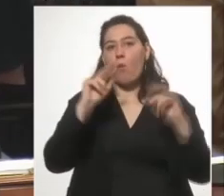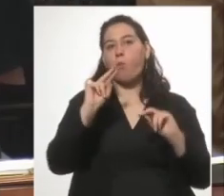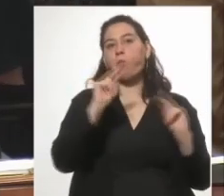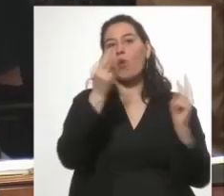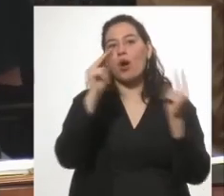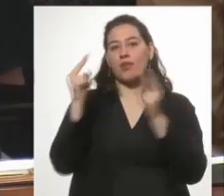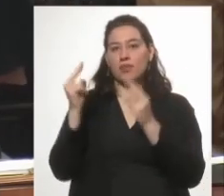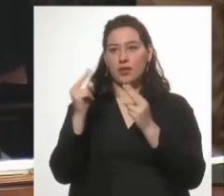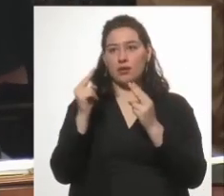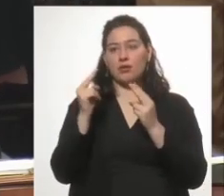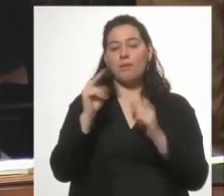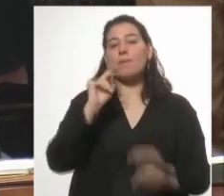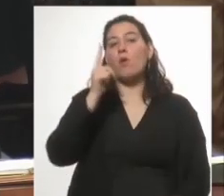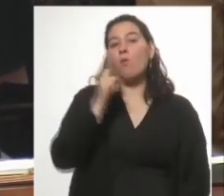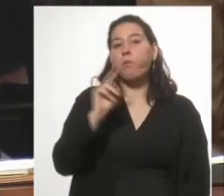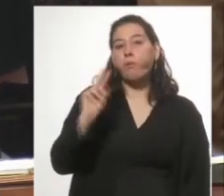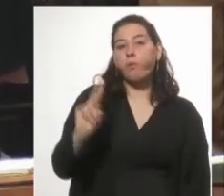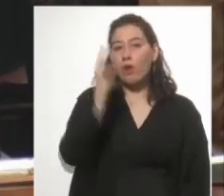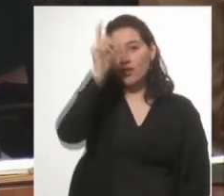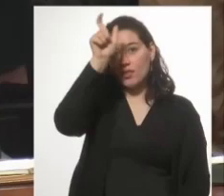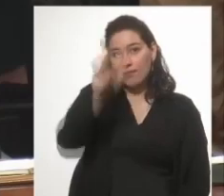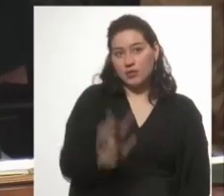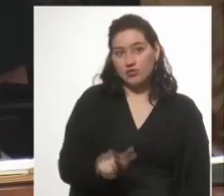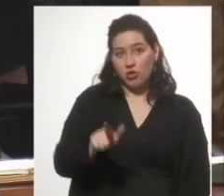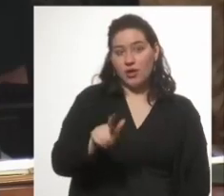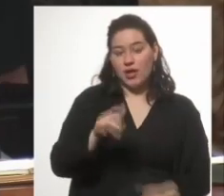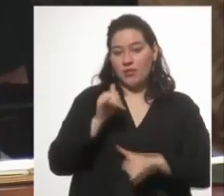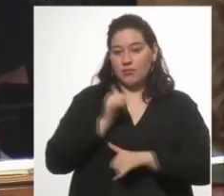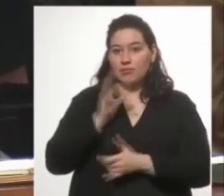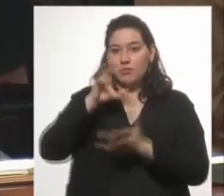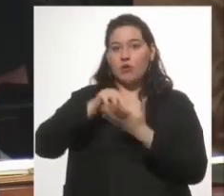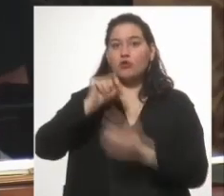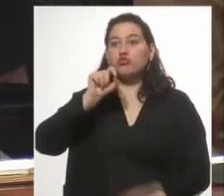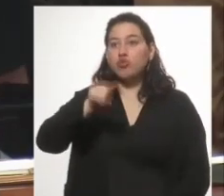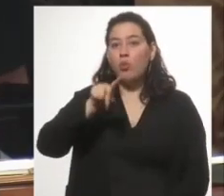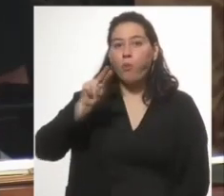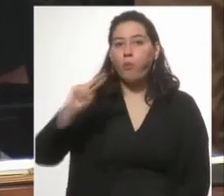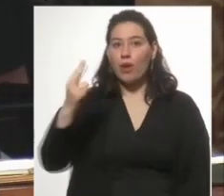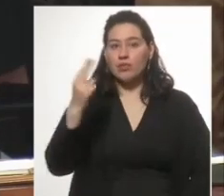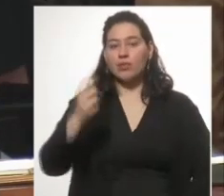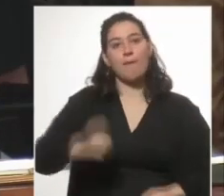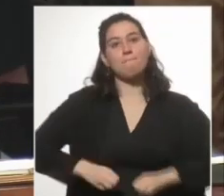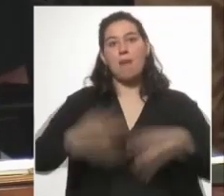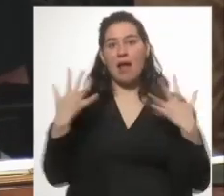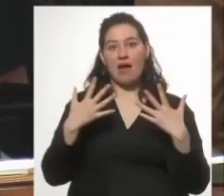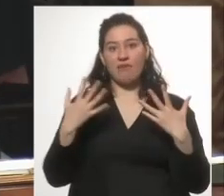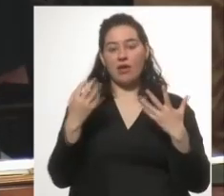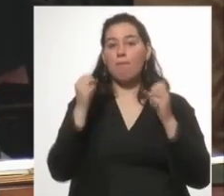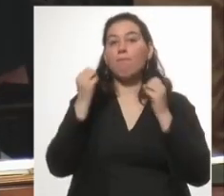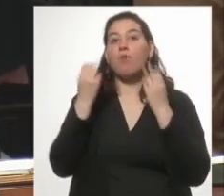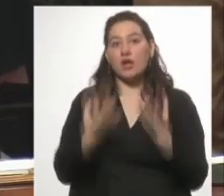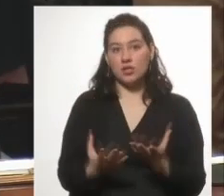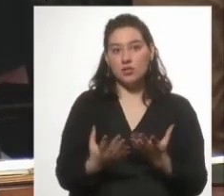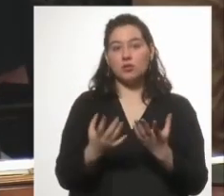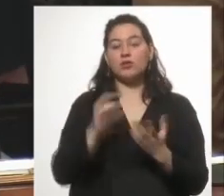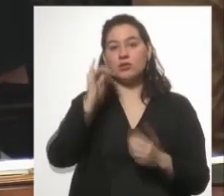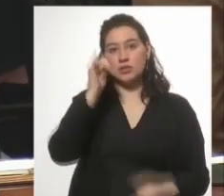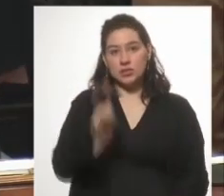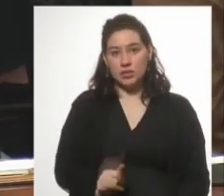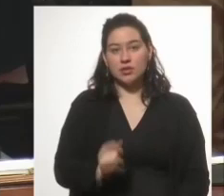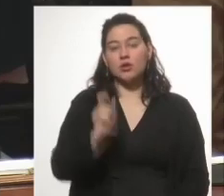en sí de ese detenido en la unidad militar. Por esa causa había